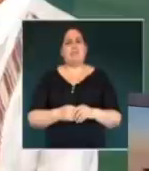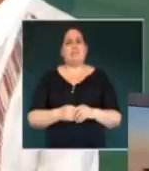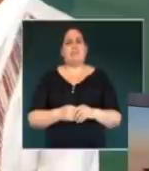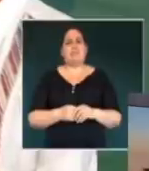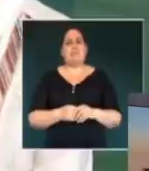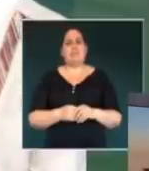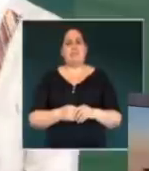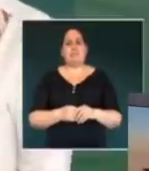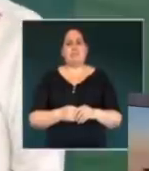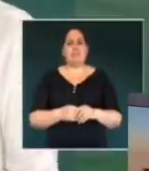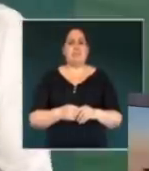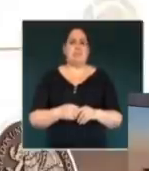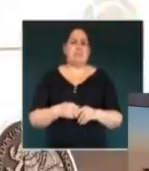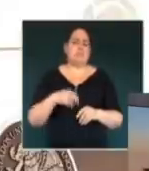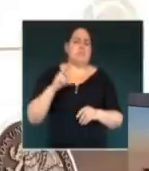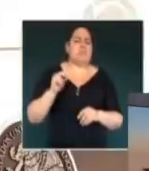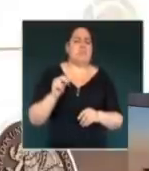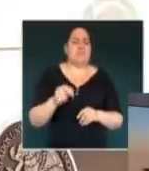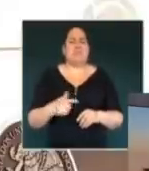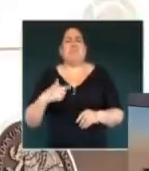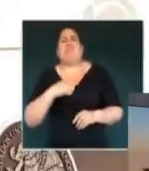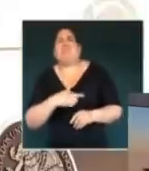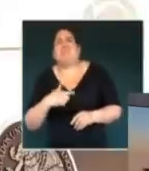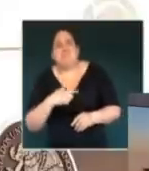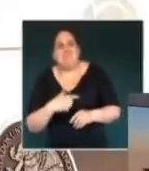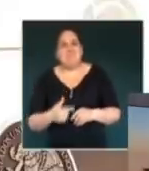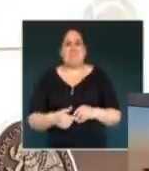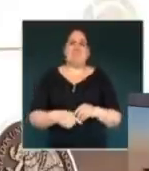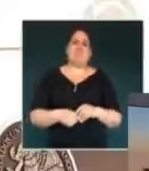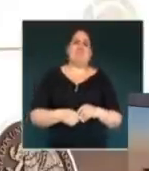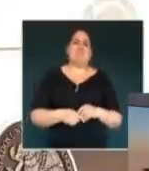No me gustan las comparaciones, siempre lo he dicho,